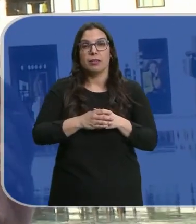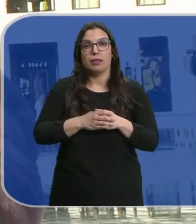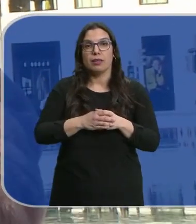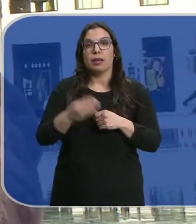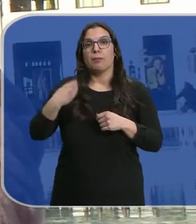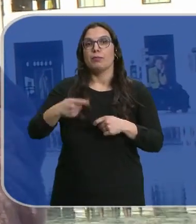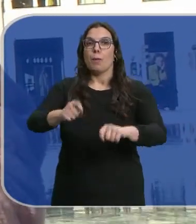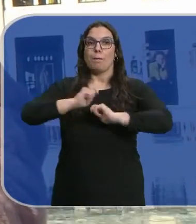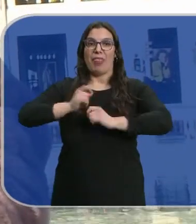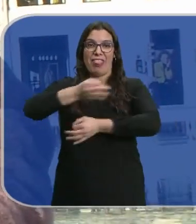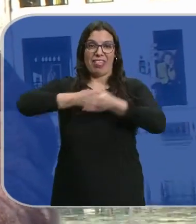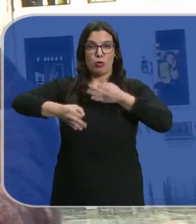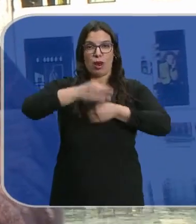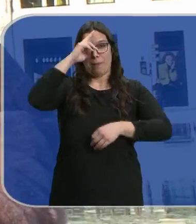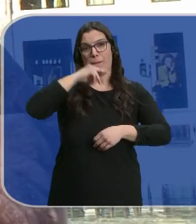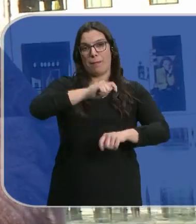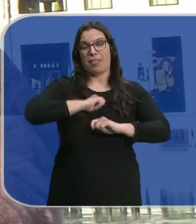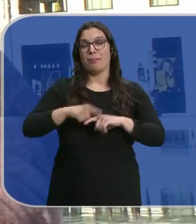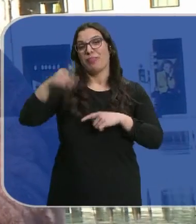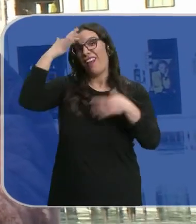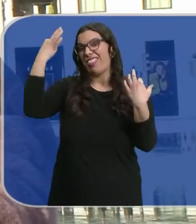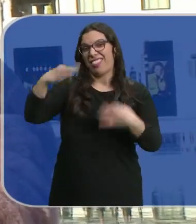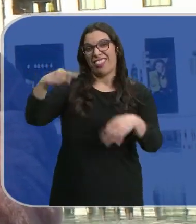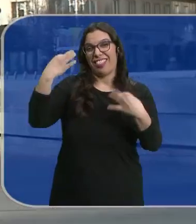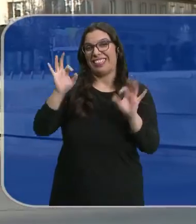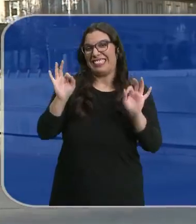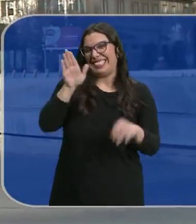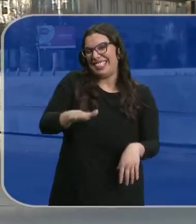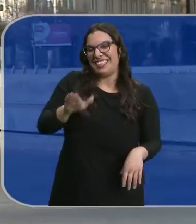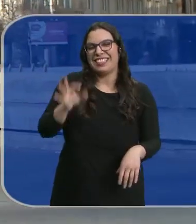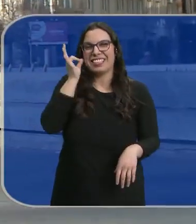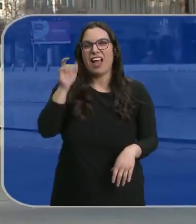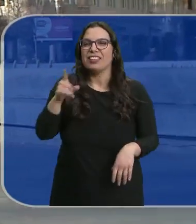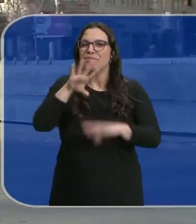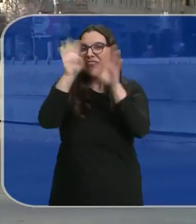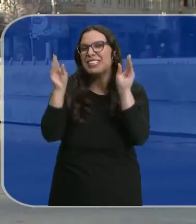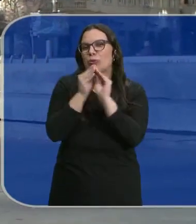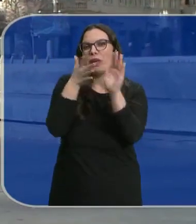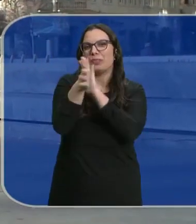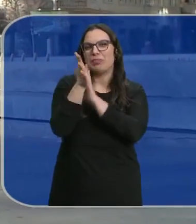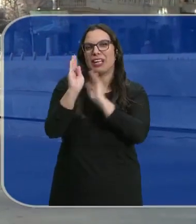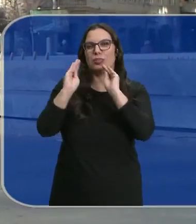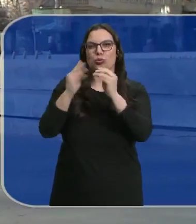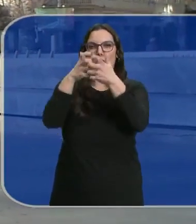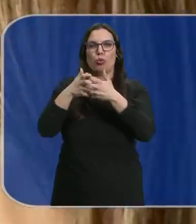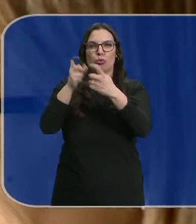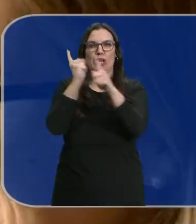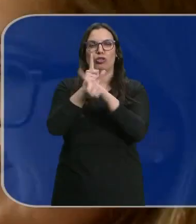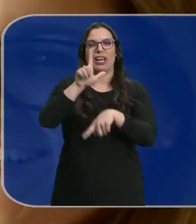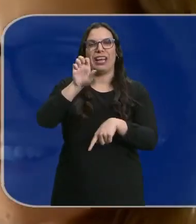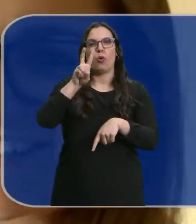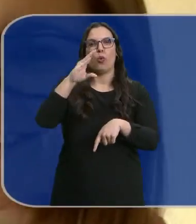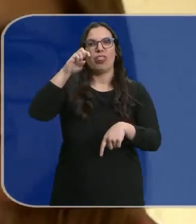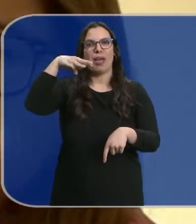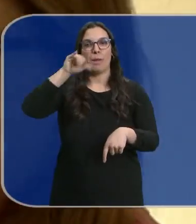las células. Con la ingenuidad propia de la edad, Cataleya resume así su lucha contra la leucemia.